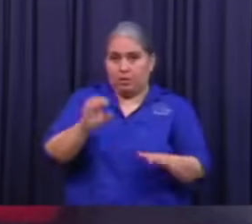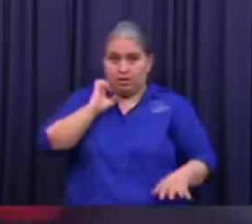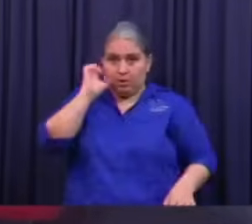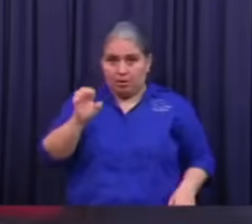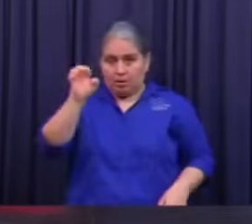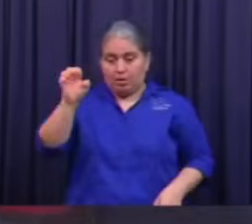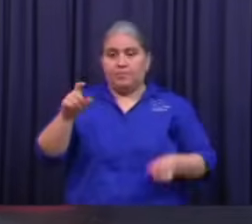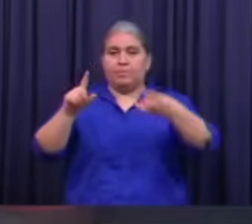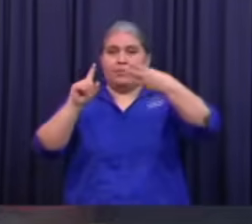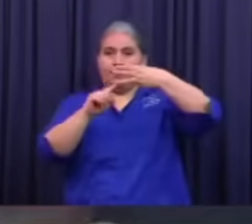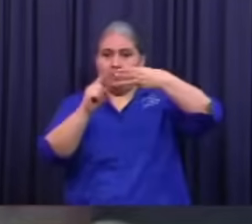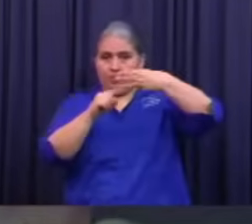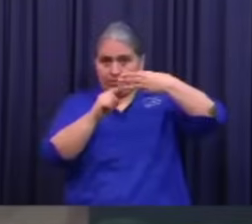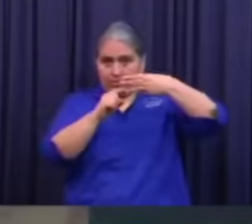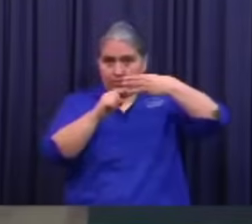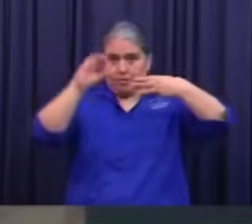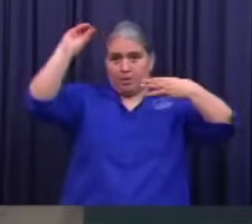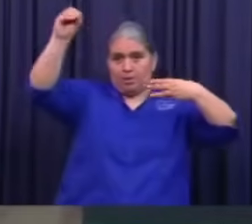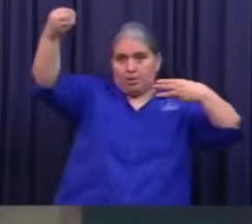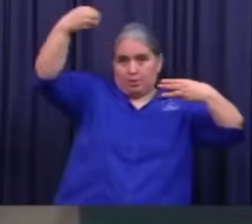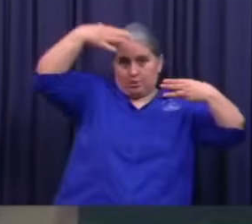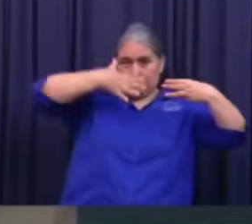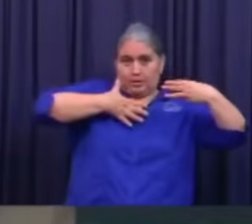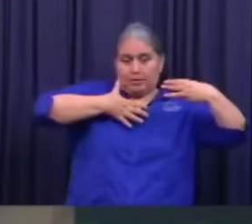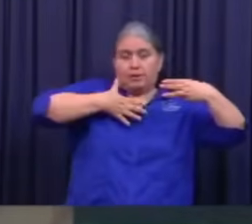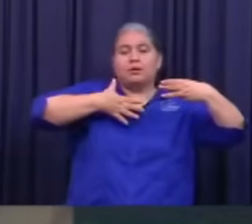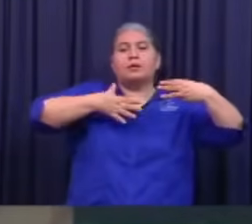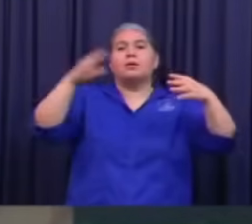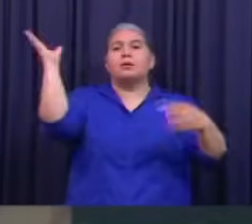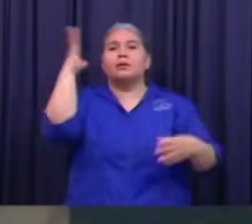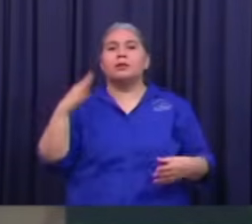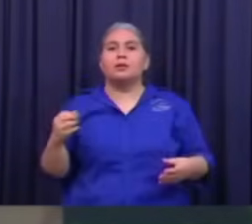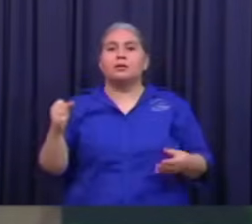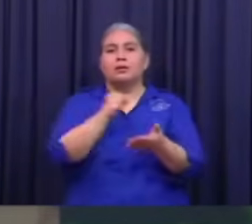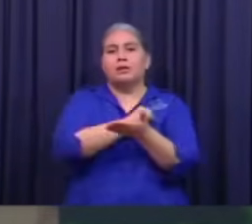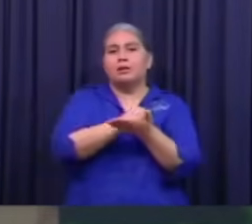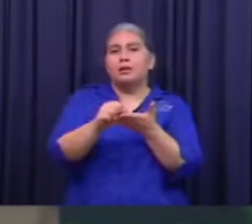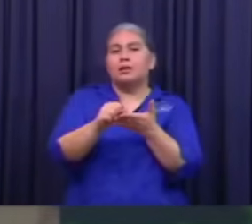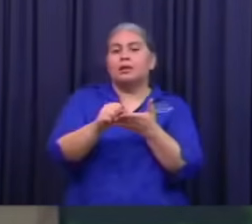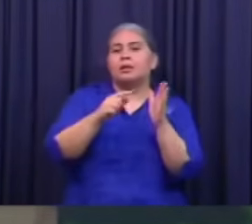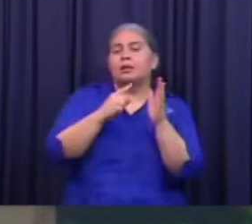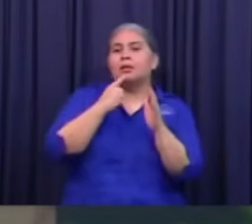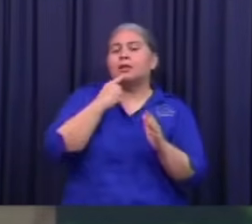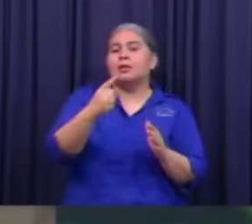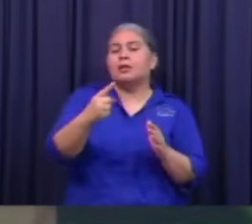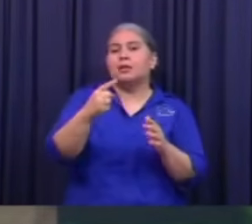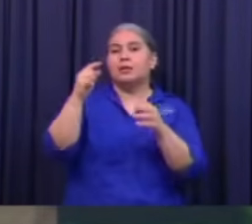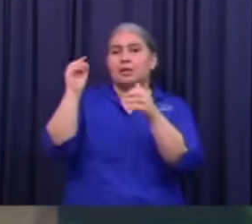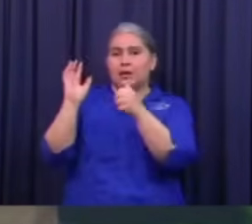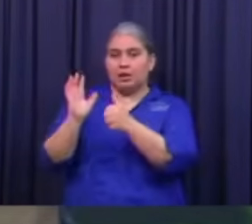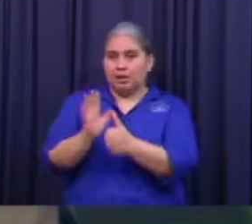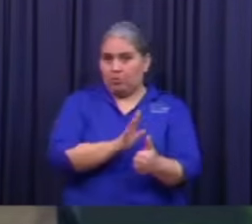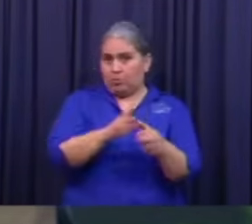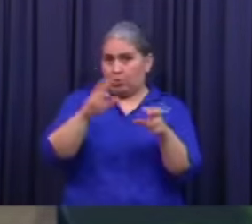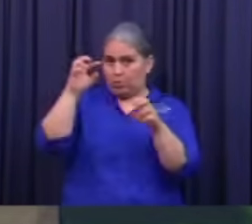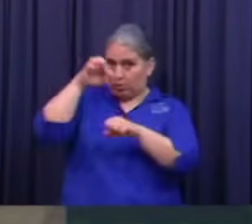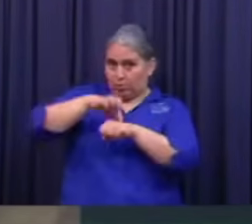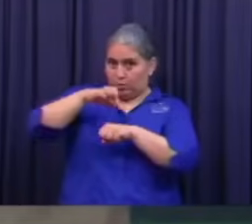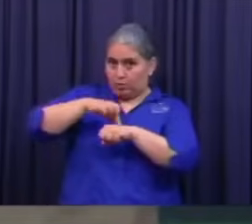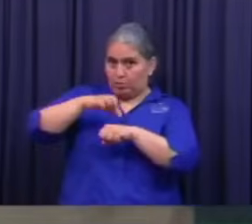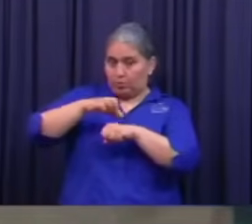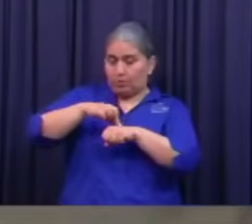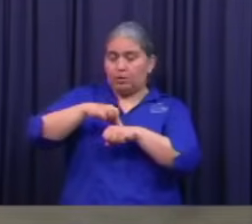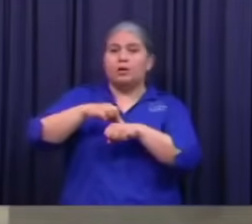el Espíritu Santo es la que dice el apóstol Pedro en su primera carta en el capítulo 1 versículo 13 cuando dice